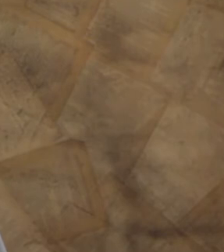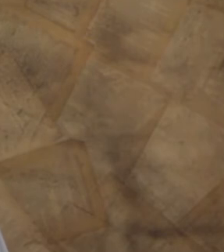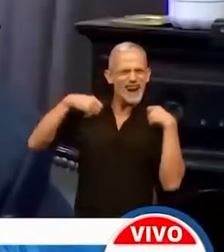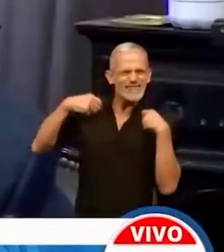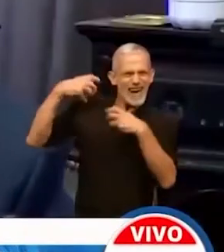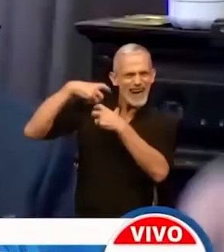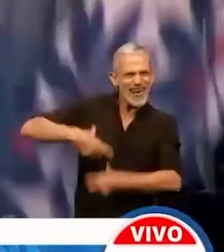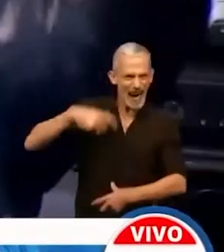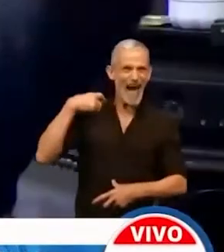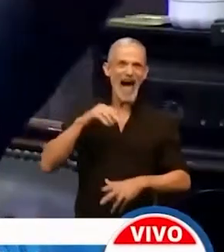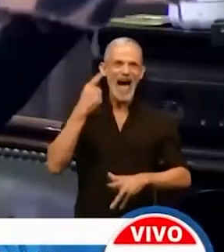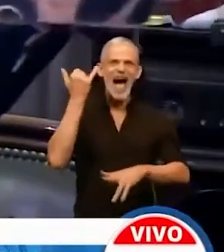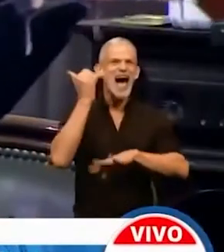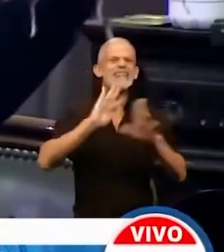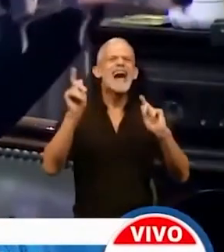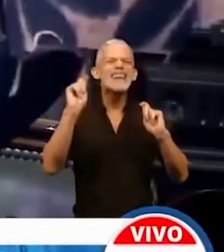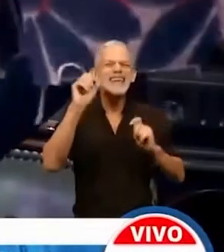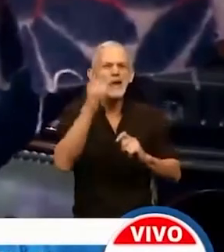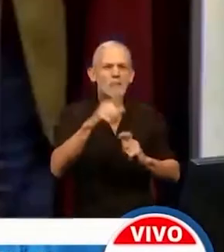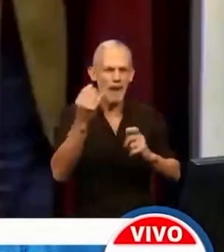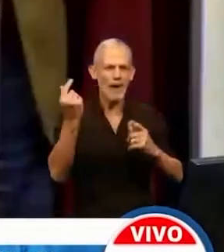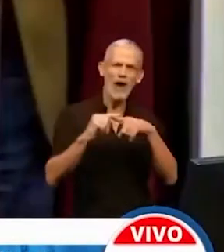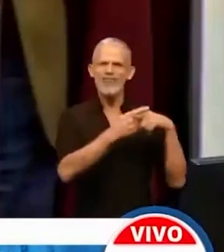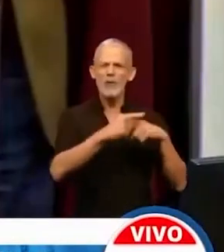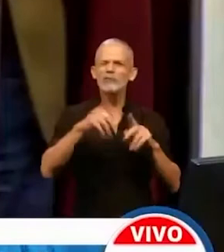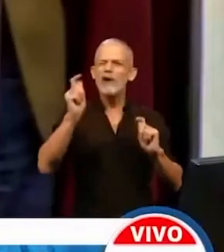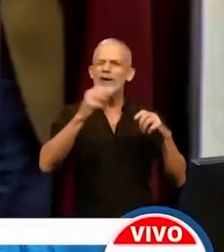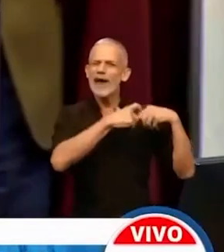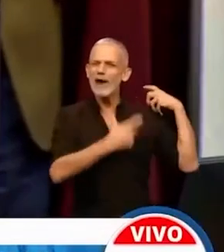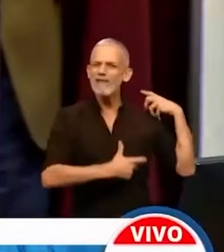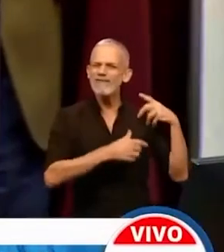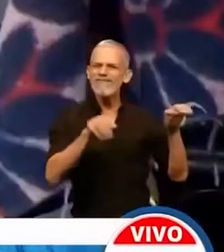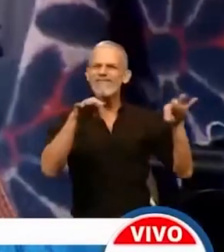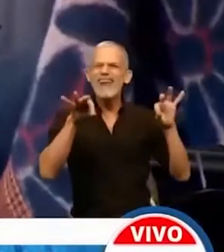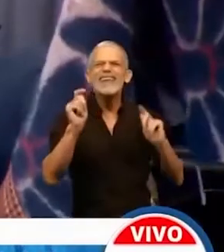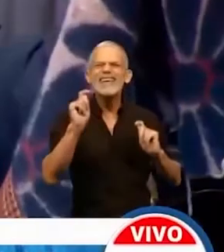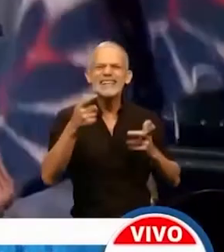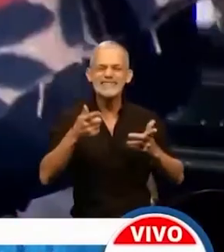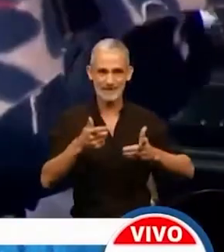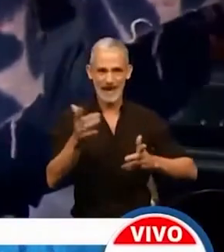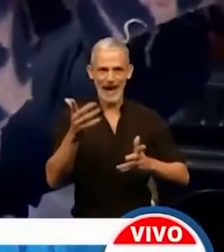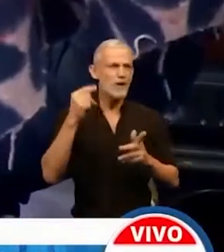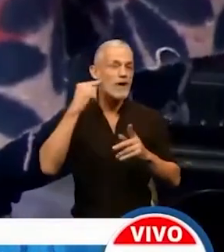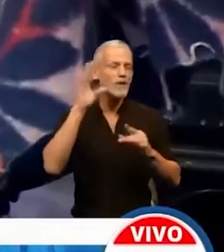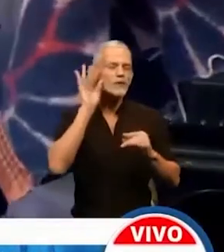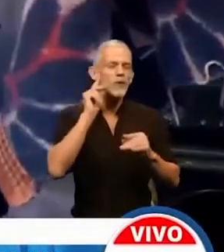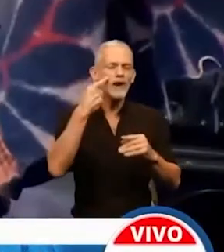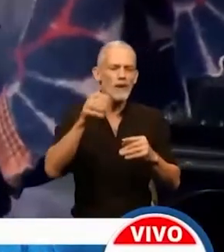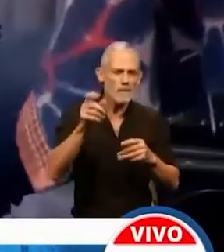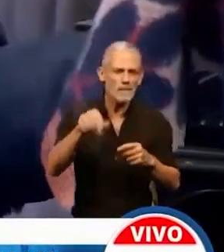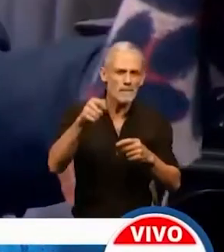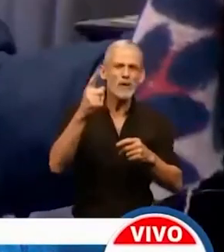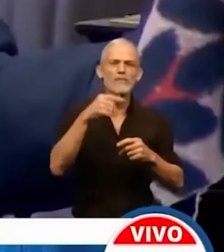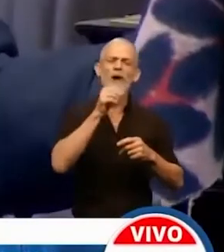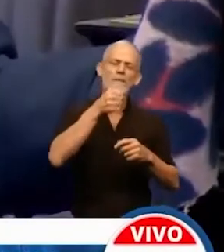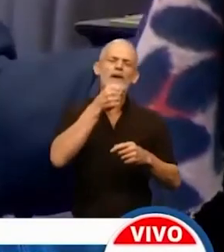la satisface enormemente haber podido desarrollar nuestro trabajo de esa manera hoy a casi tres años y medio